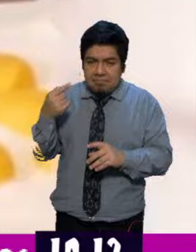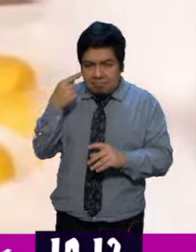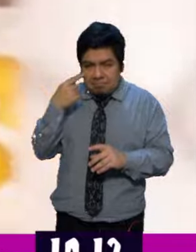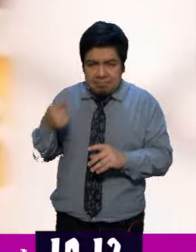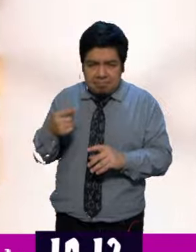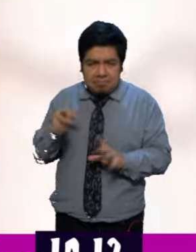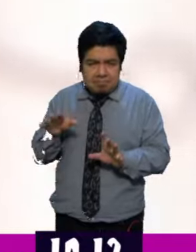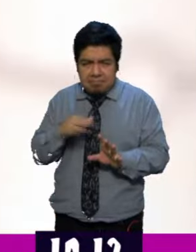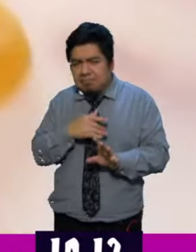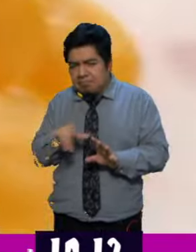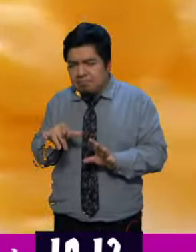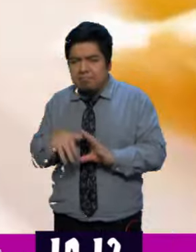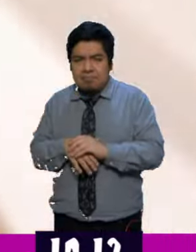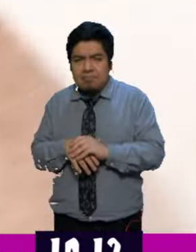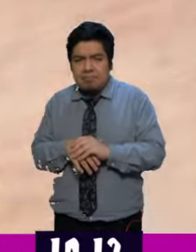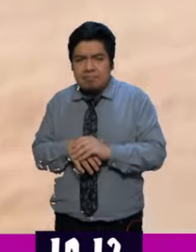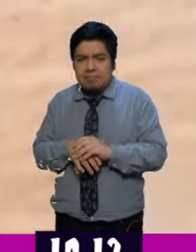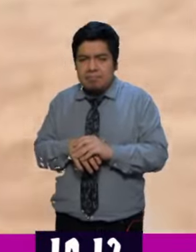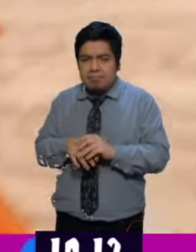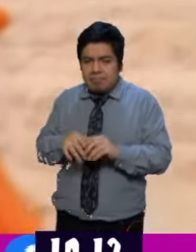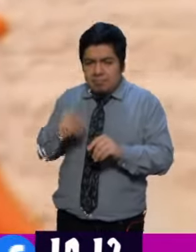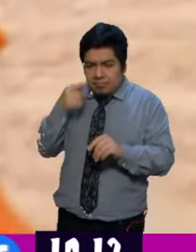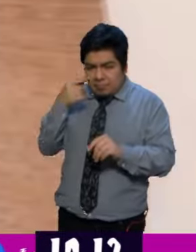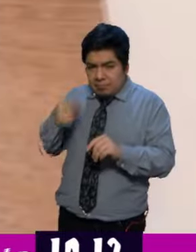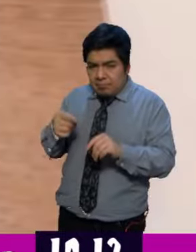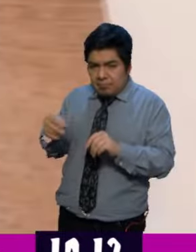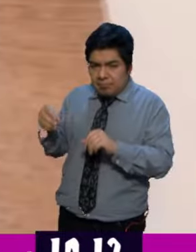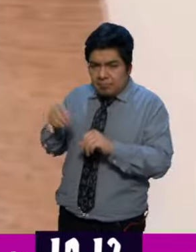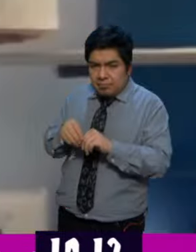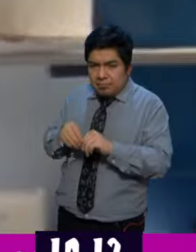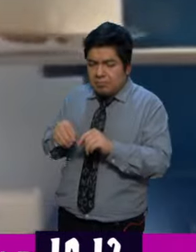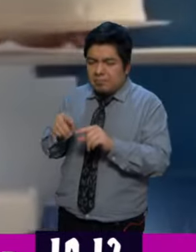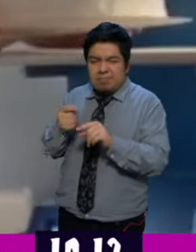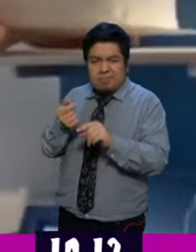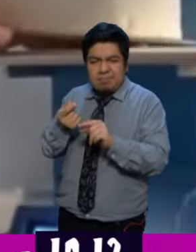tanta... Estamos muy acostumbrados a ello, lo que pasa es que ahora no lo quieren vender diferente.